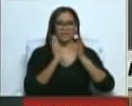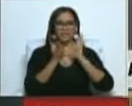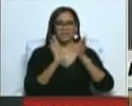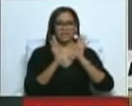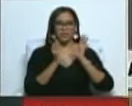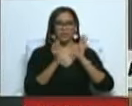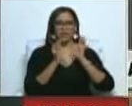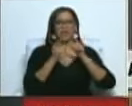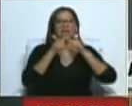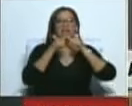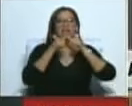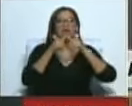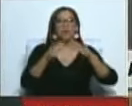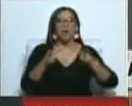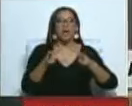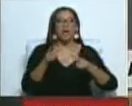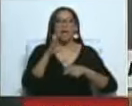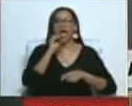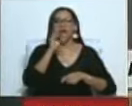hablado. Noelí.